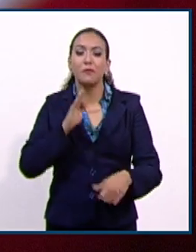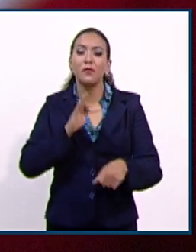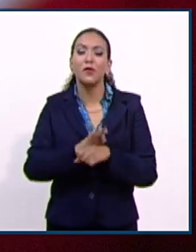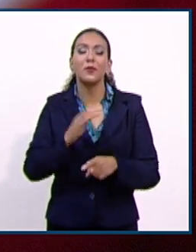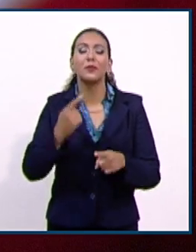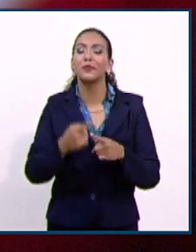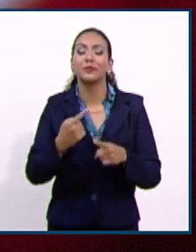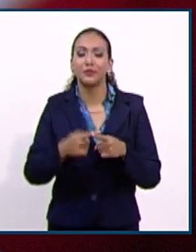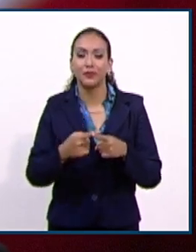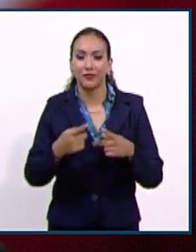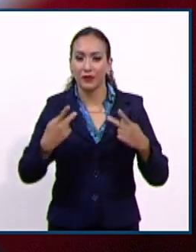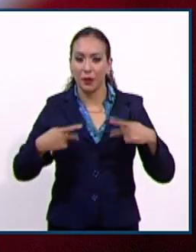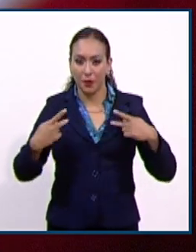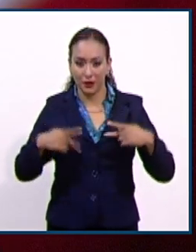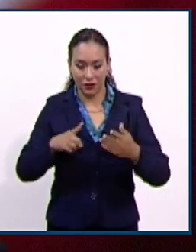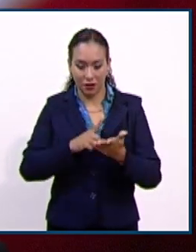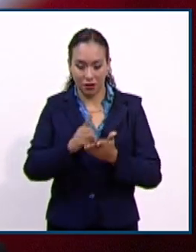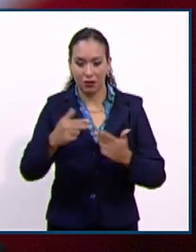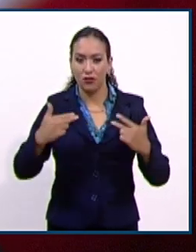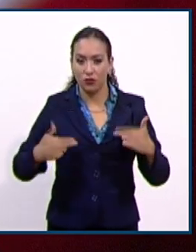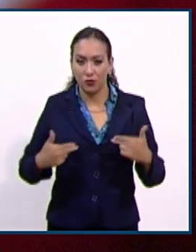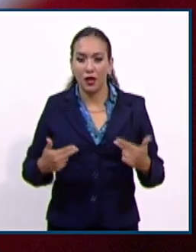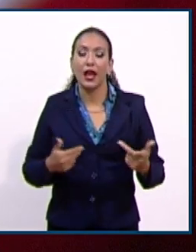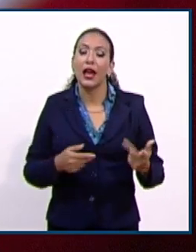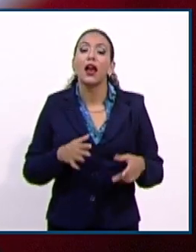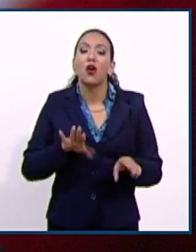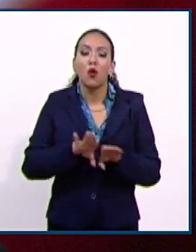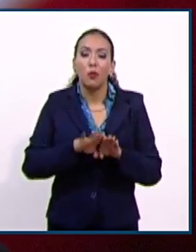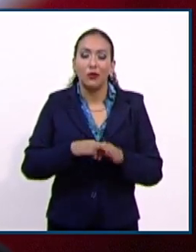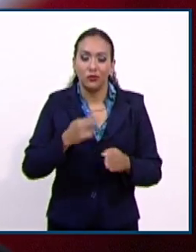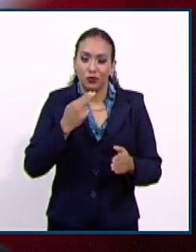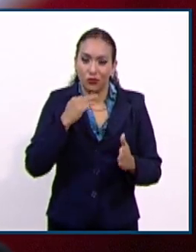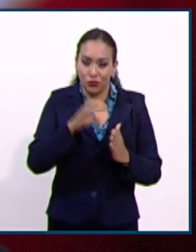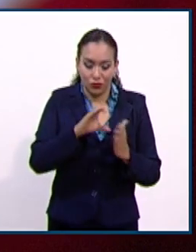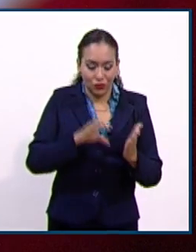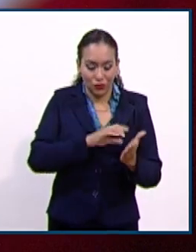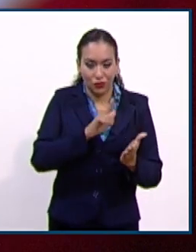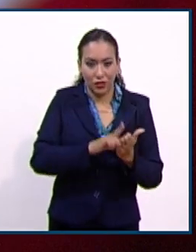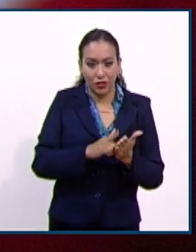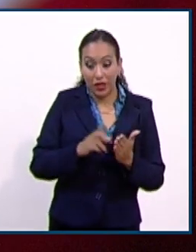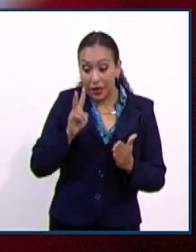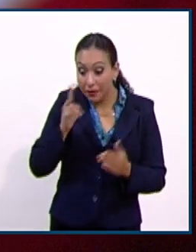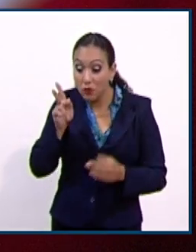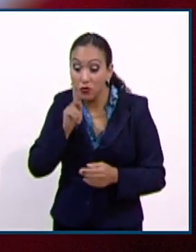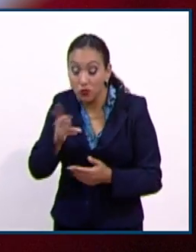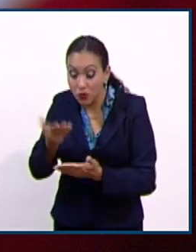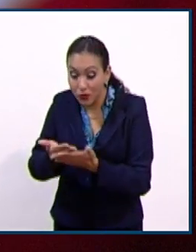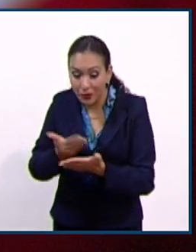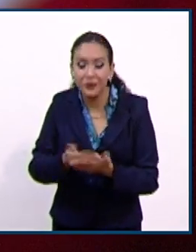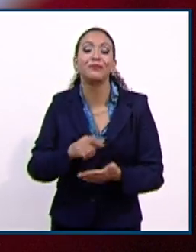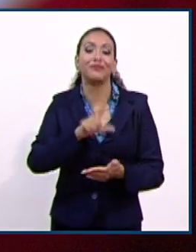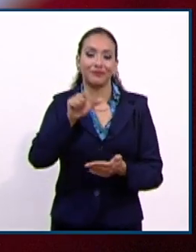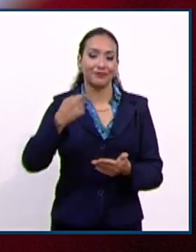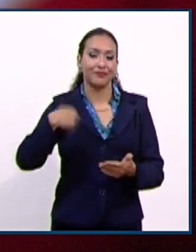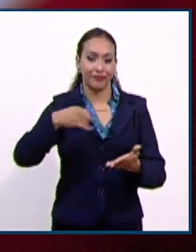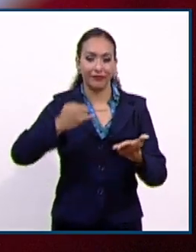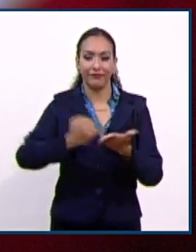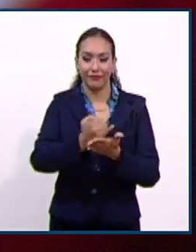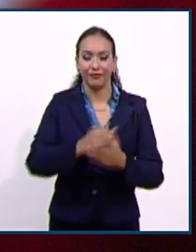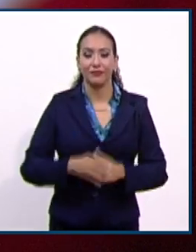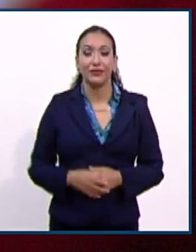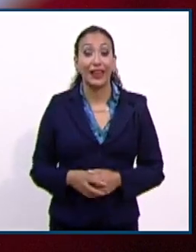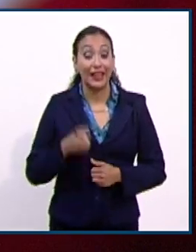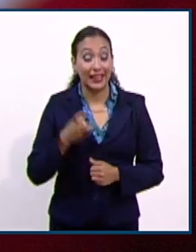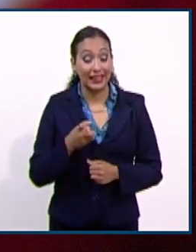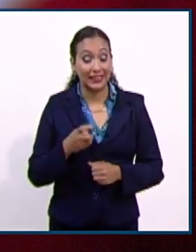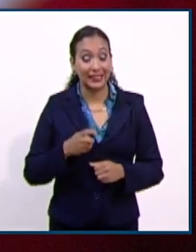que están en materia de discusión y las pruebas que se les están presentando. Esa es la